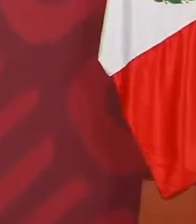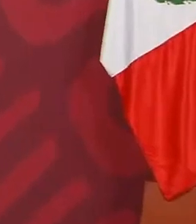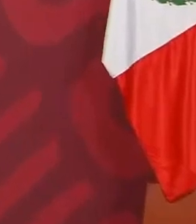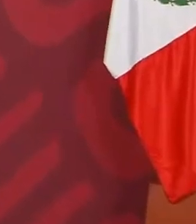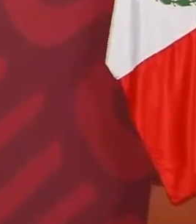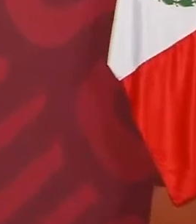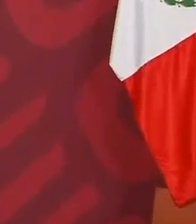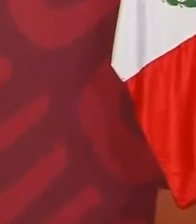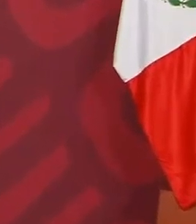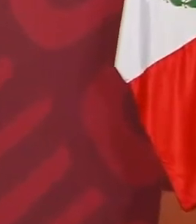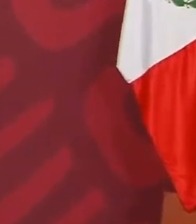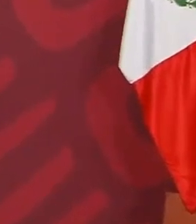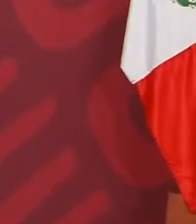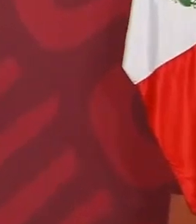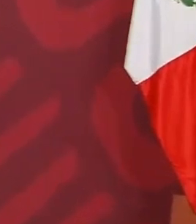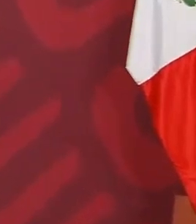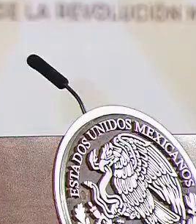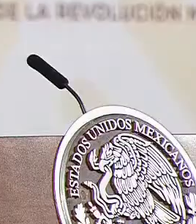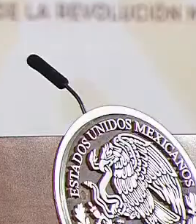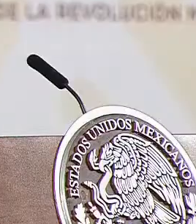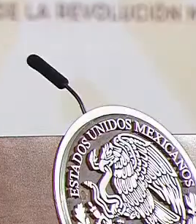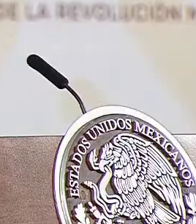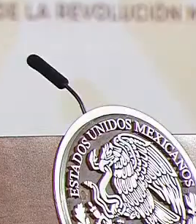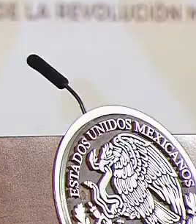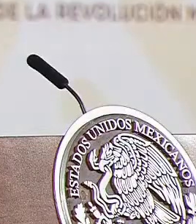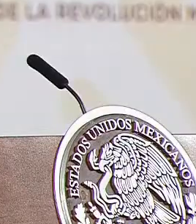gobierno para un fondo